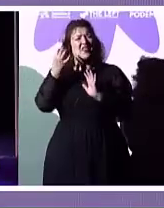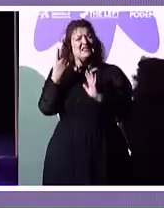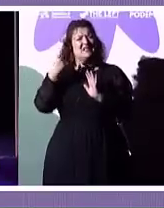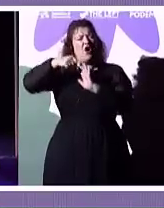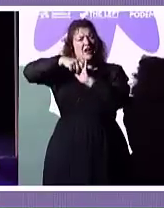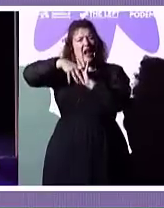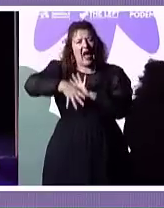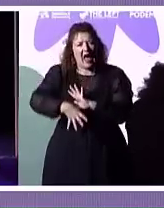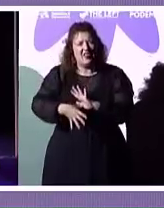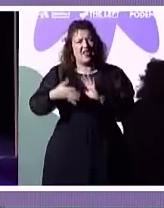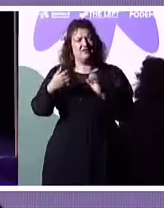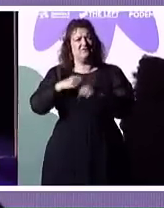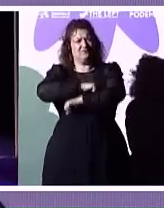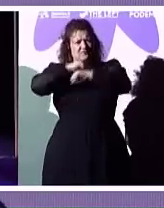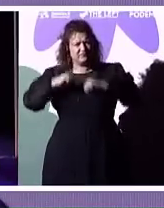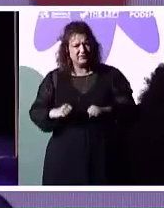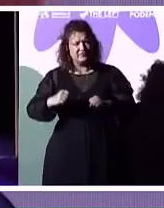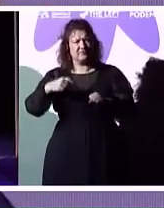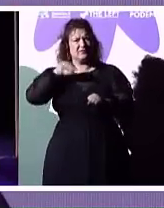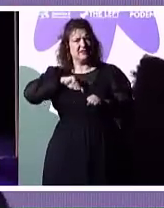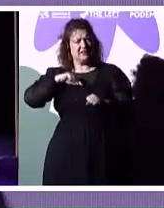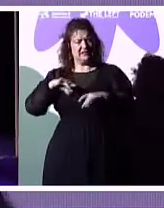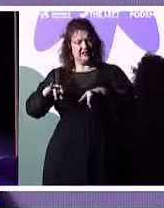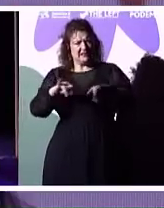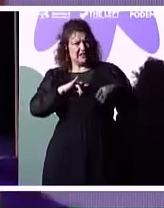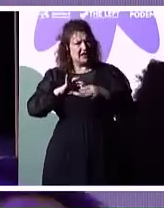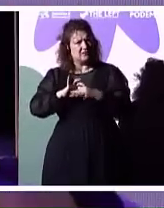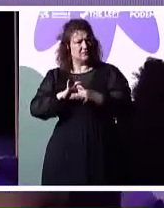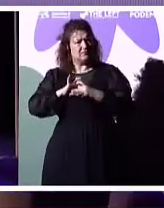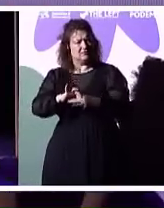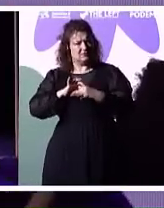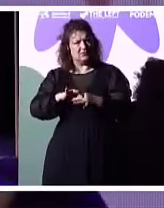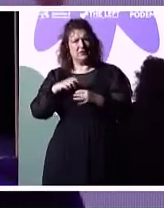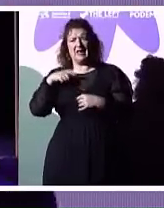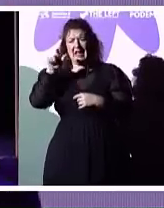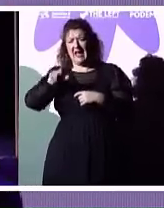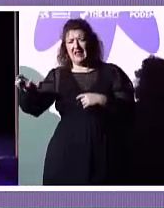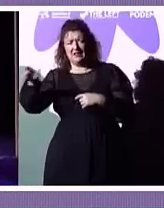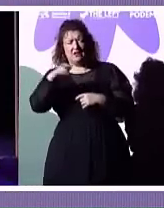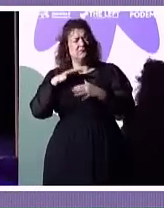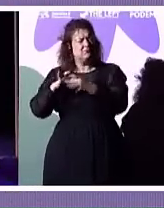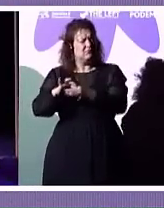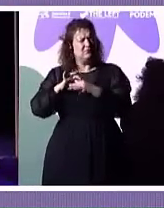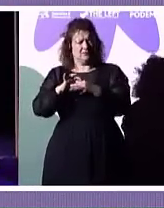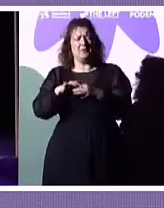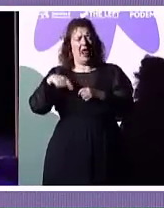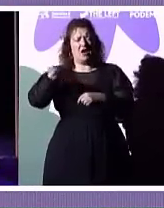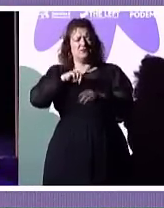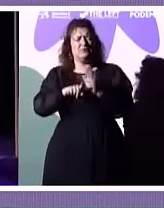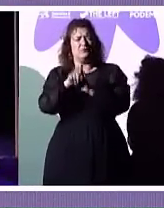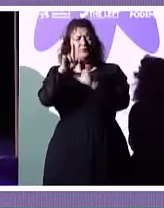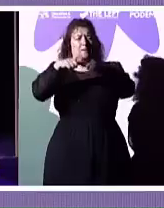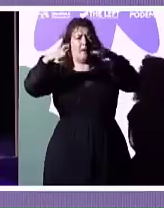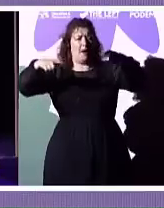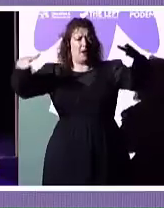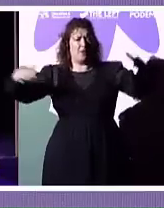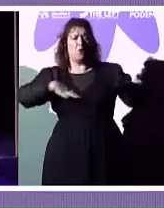firmes y apegadas a nuestra tierra y a nuestro pueblo venimos